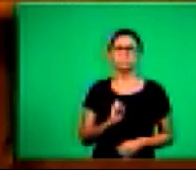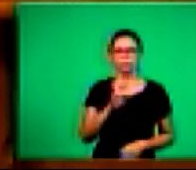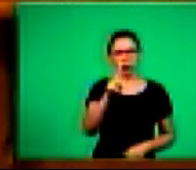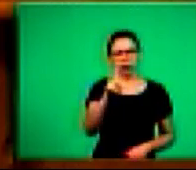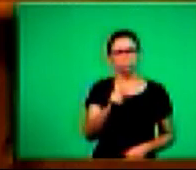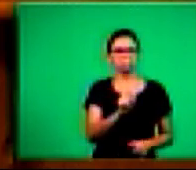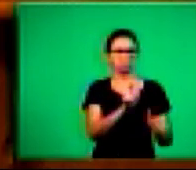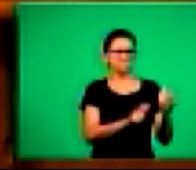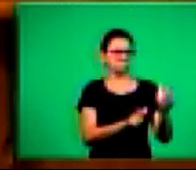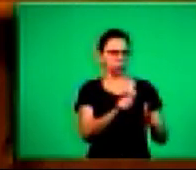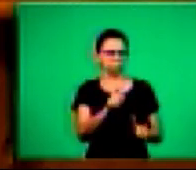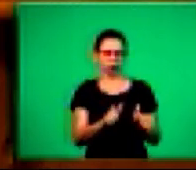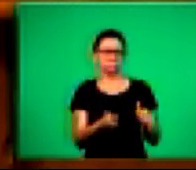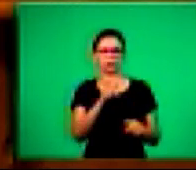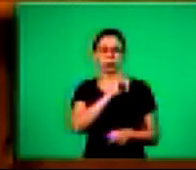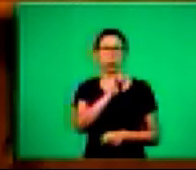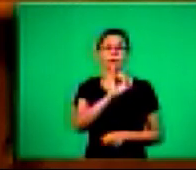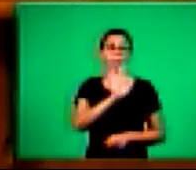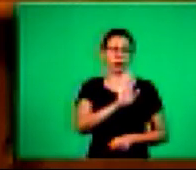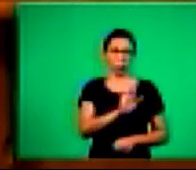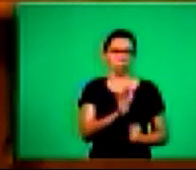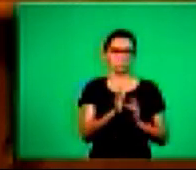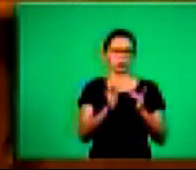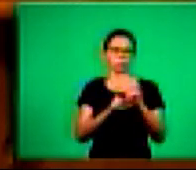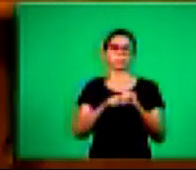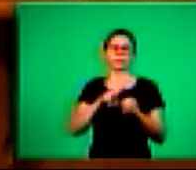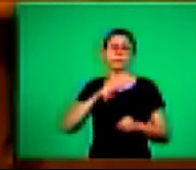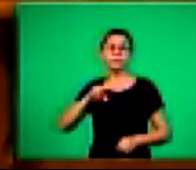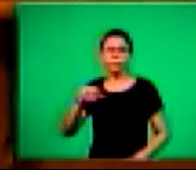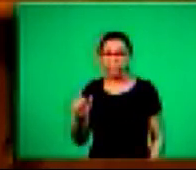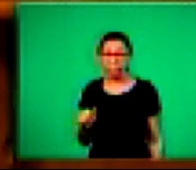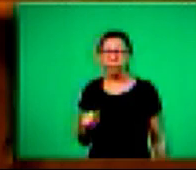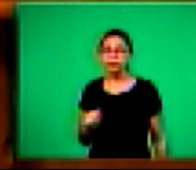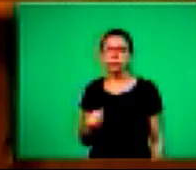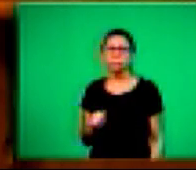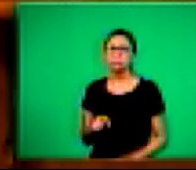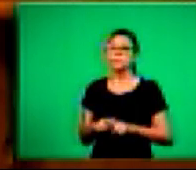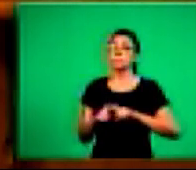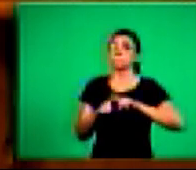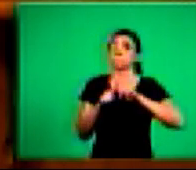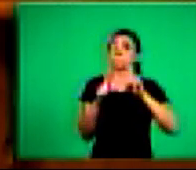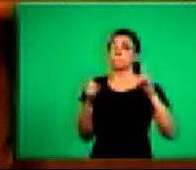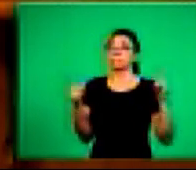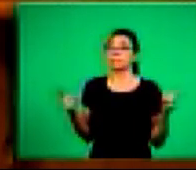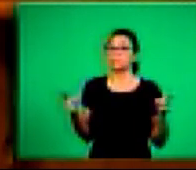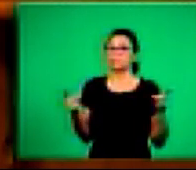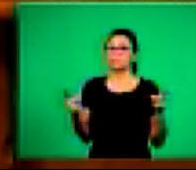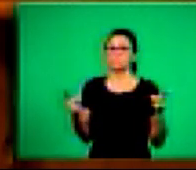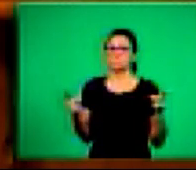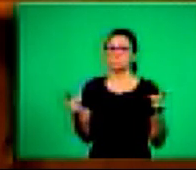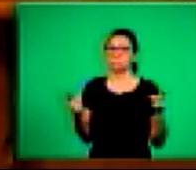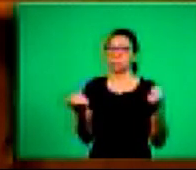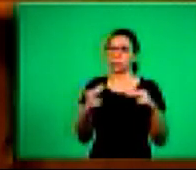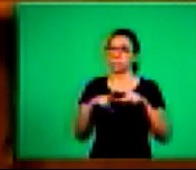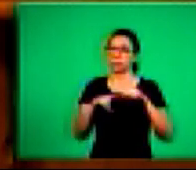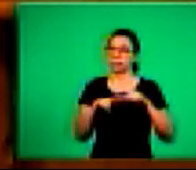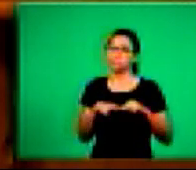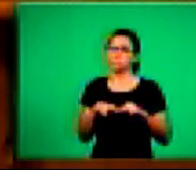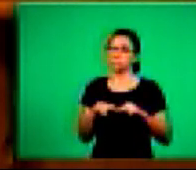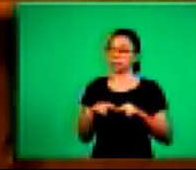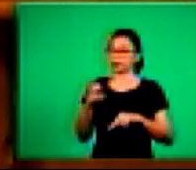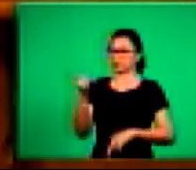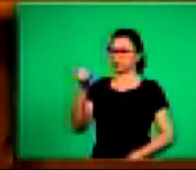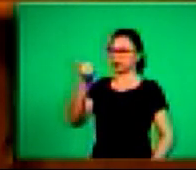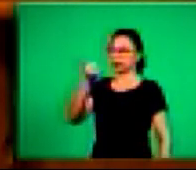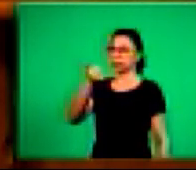el mundo está diciendo y puede decir es muy claro ahora la forma como tú tienes que decir esto la manera como